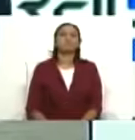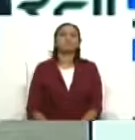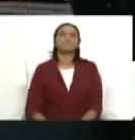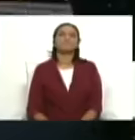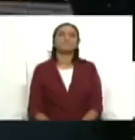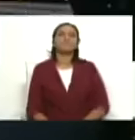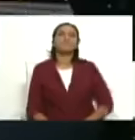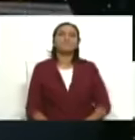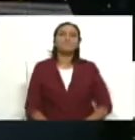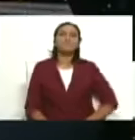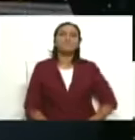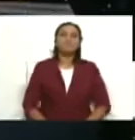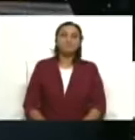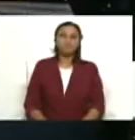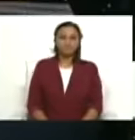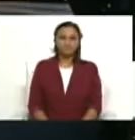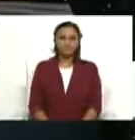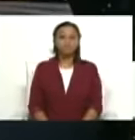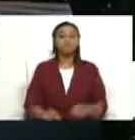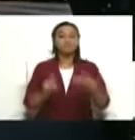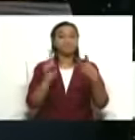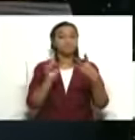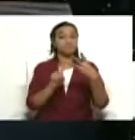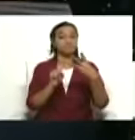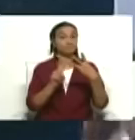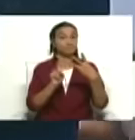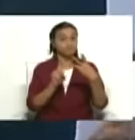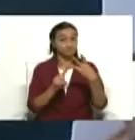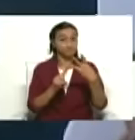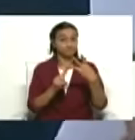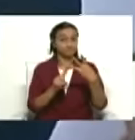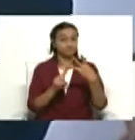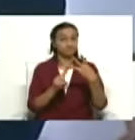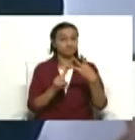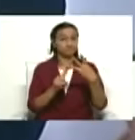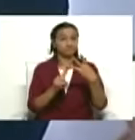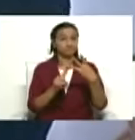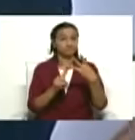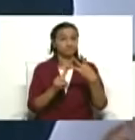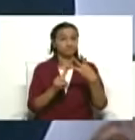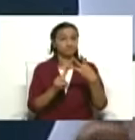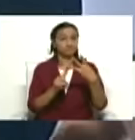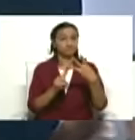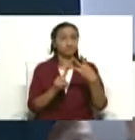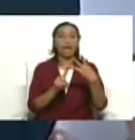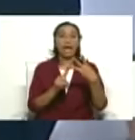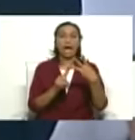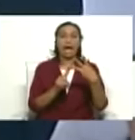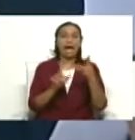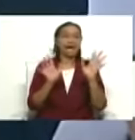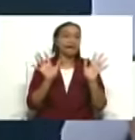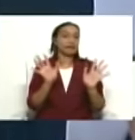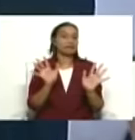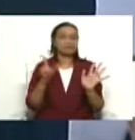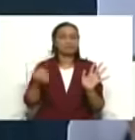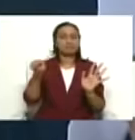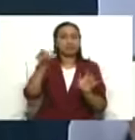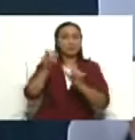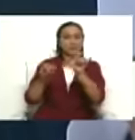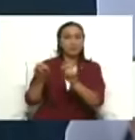Y en tercer lugar, señor presidente Elvis Amoroso, el chisme de lo que está hablando todo el mundo.